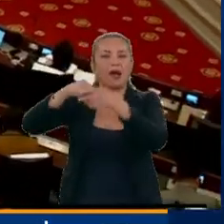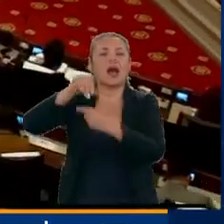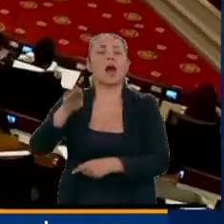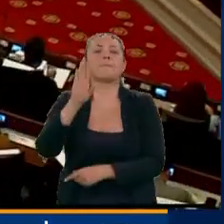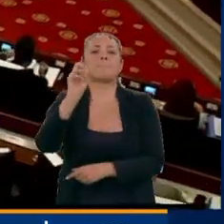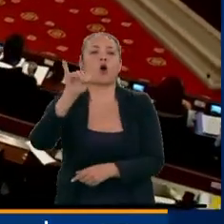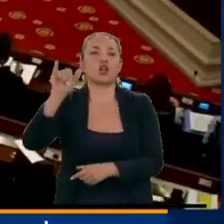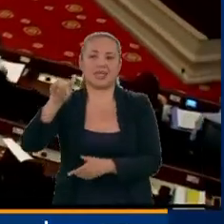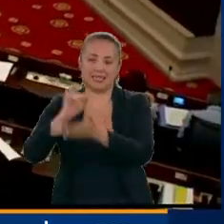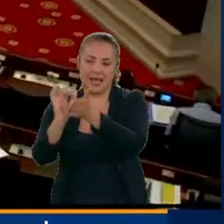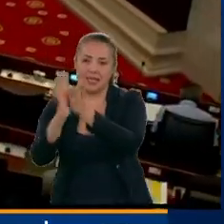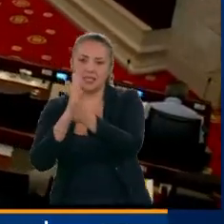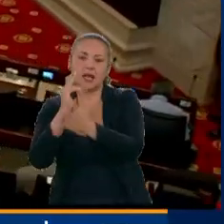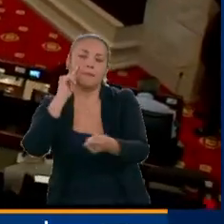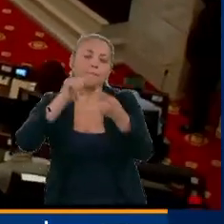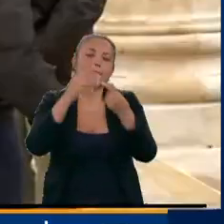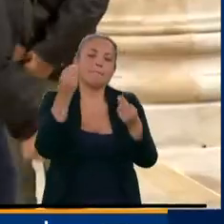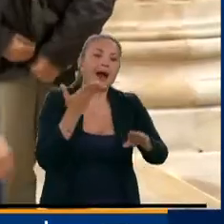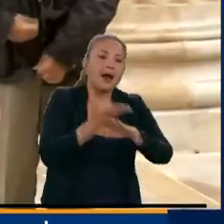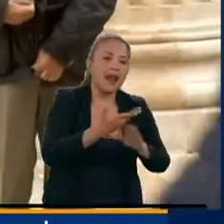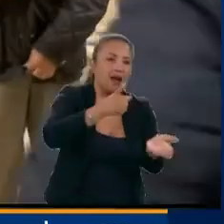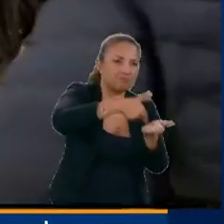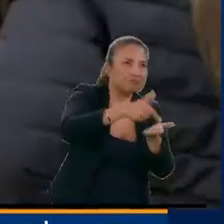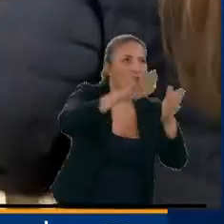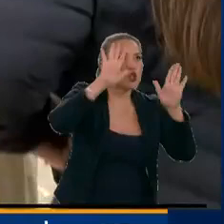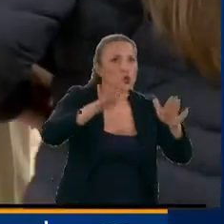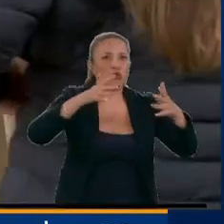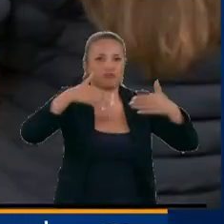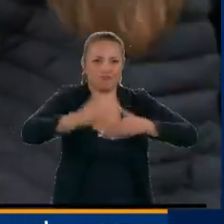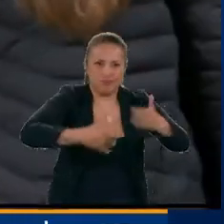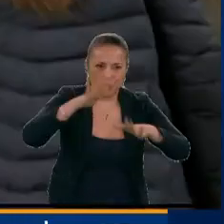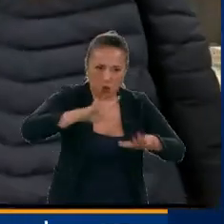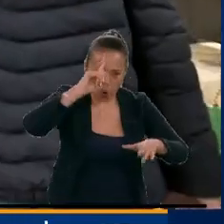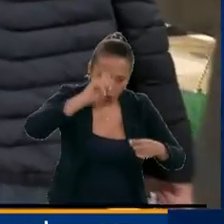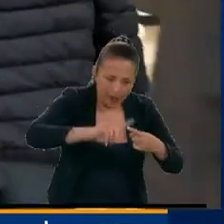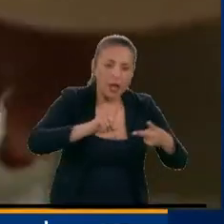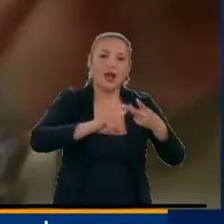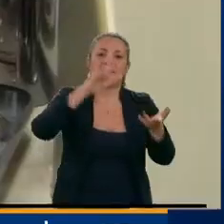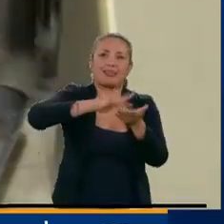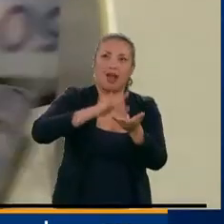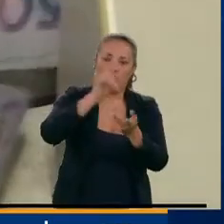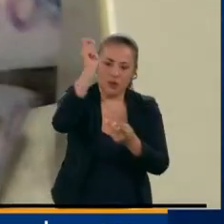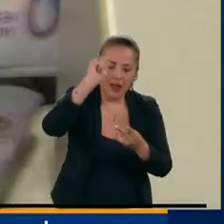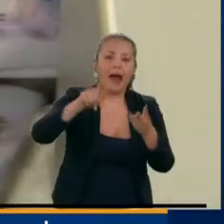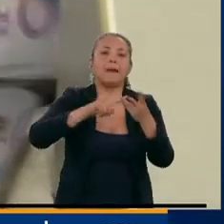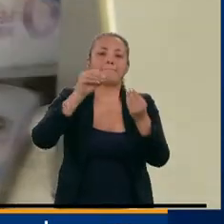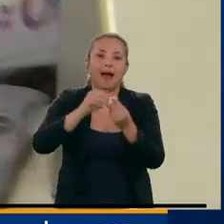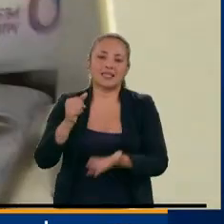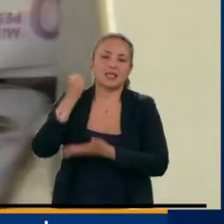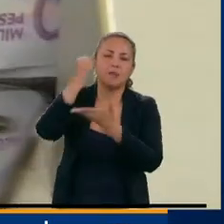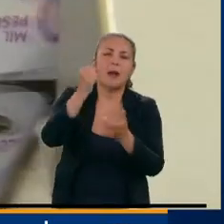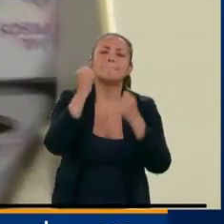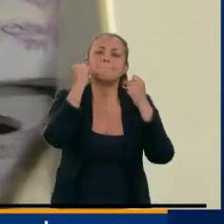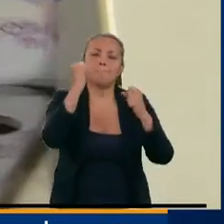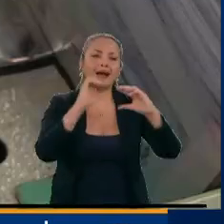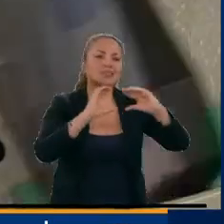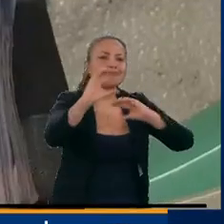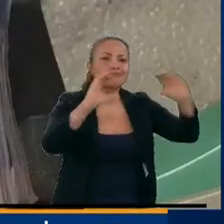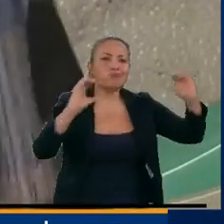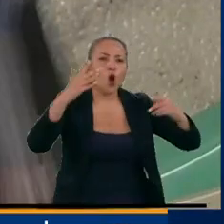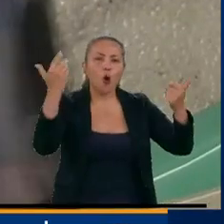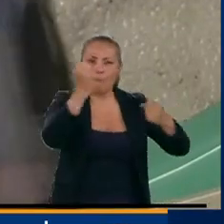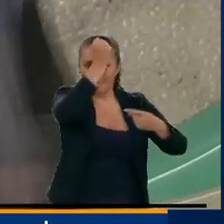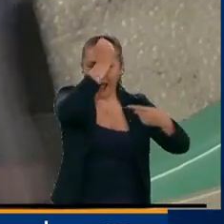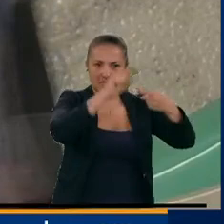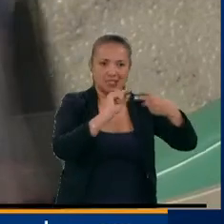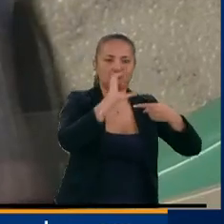en gastos de funcionamiento, pago de la deuda y también en inversión. ¿Cuáles son esos sectores que recibirían mayores recursos? El